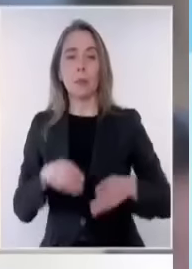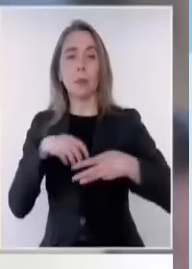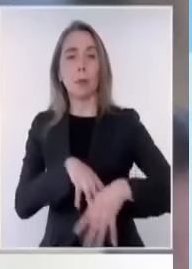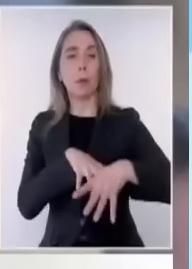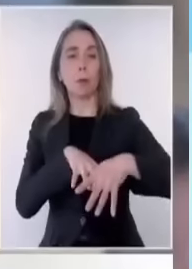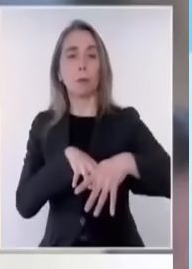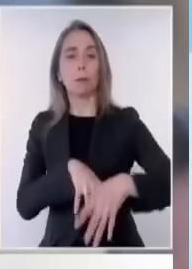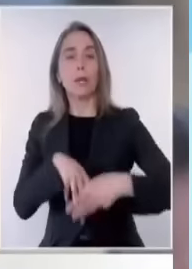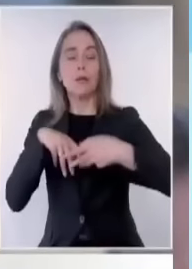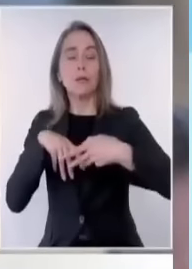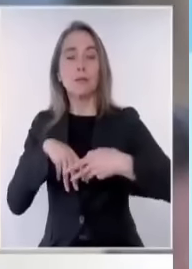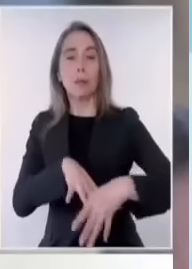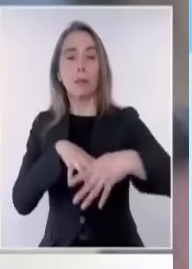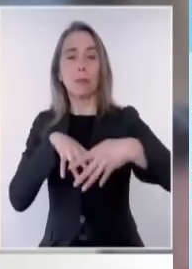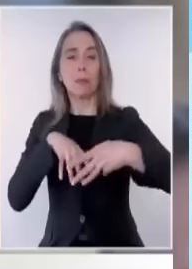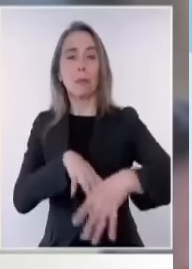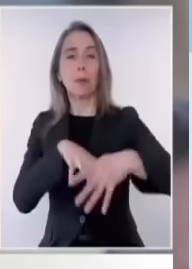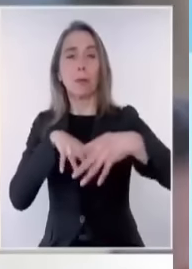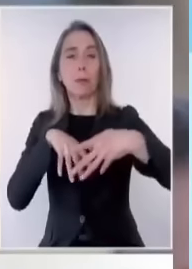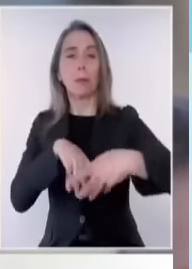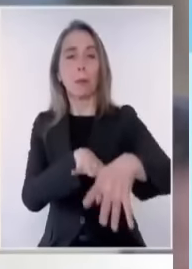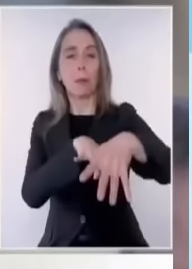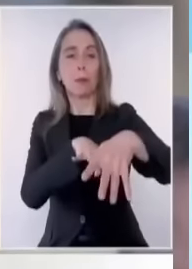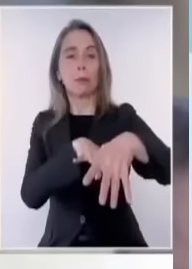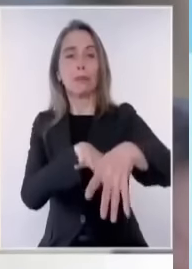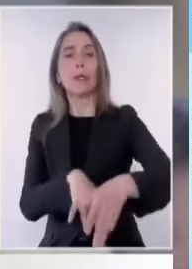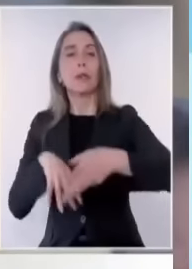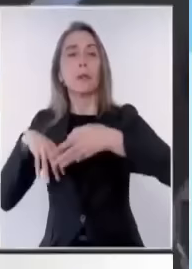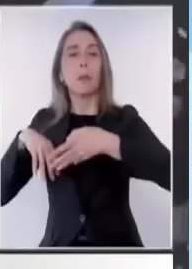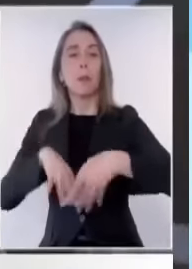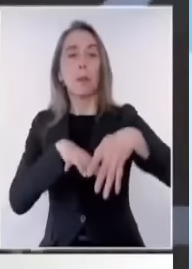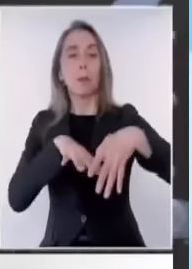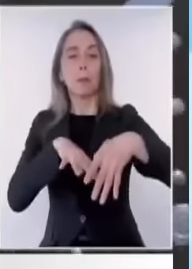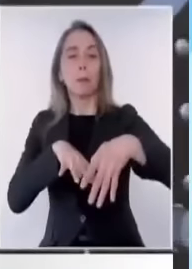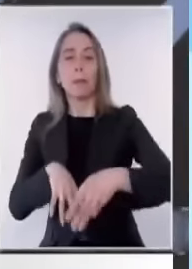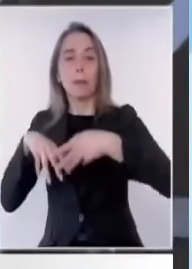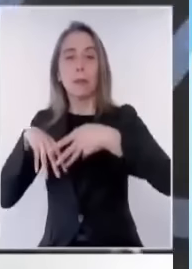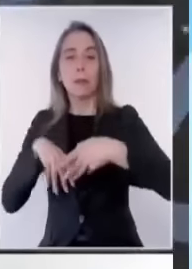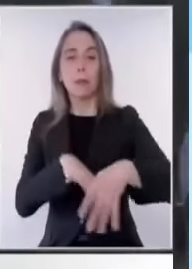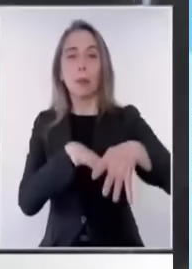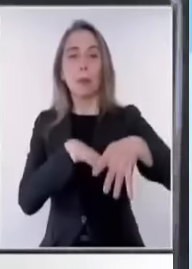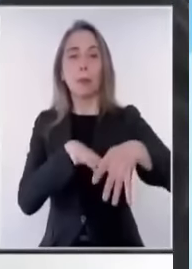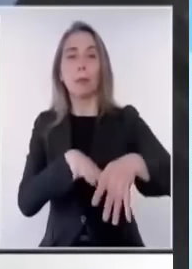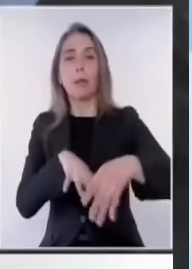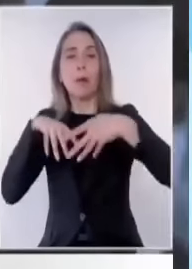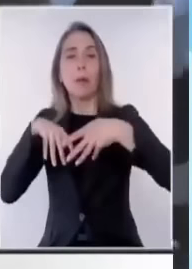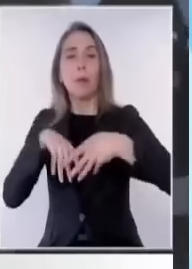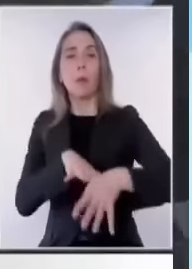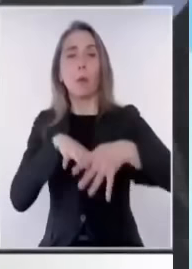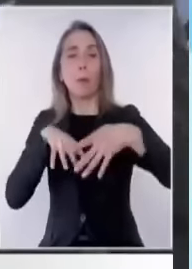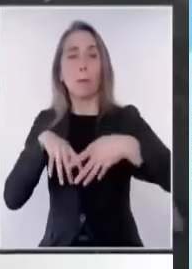Cosa que tiene Chile de rendir honores a sus héroes, a sus eventos históricos.